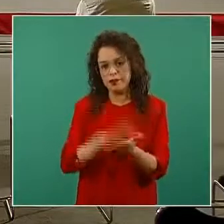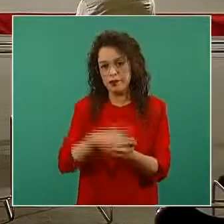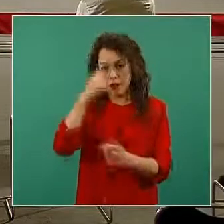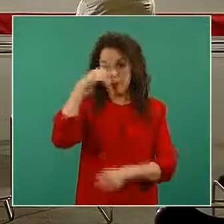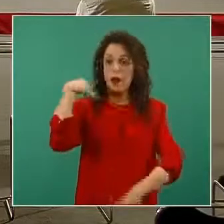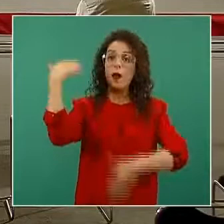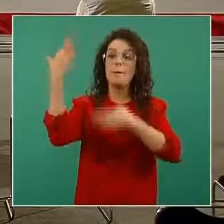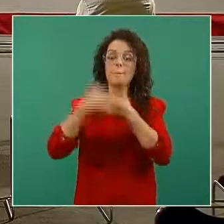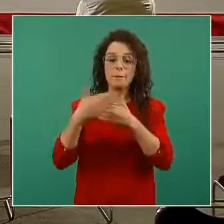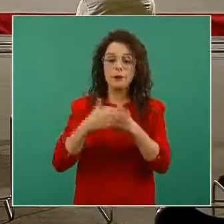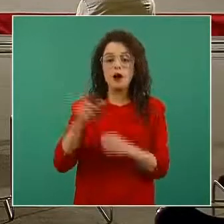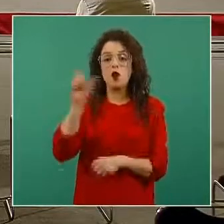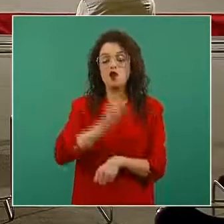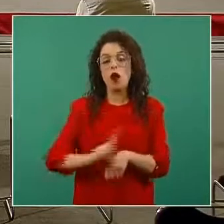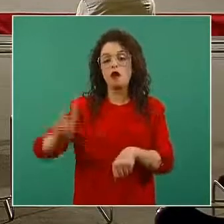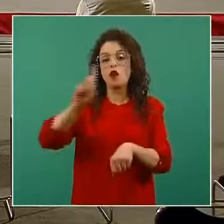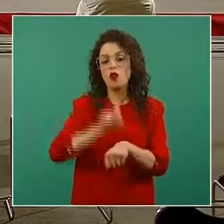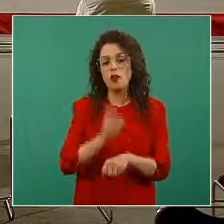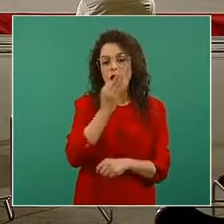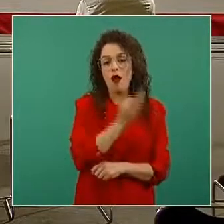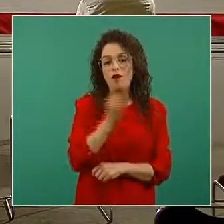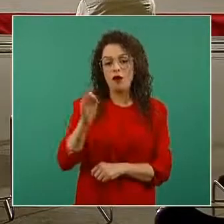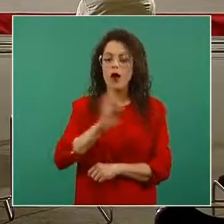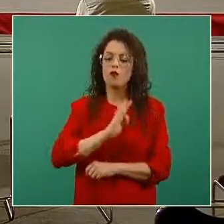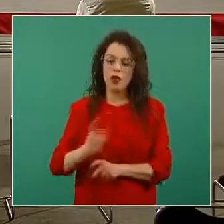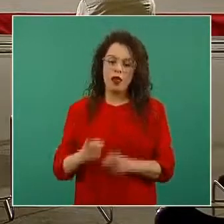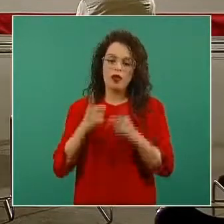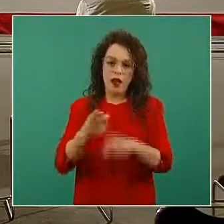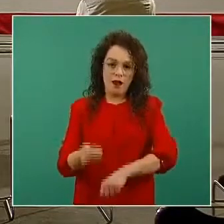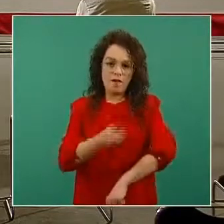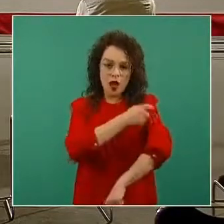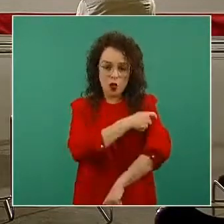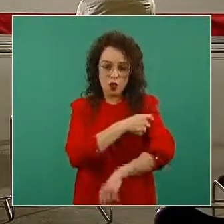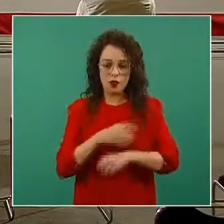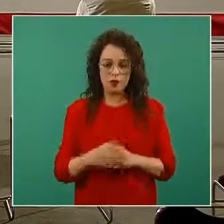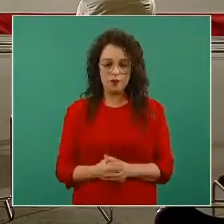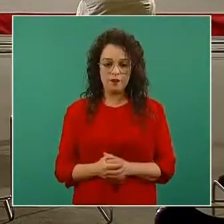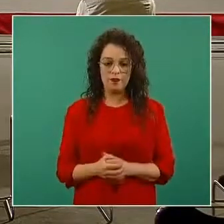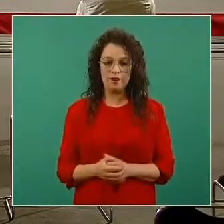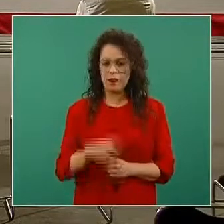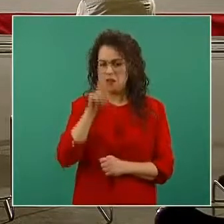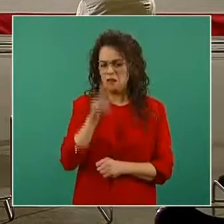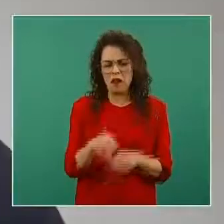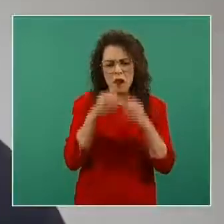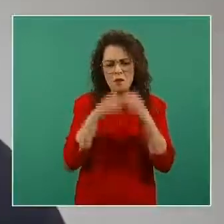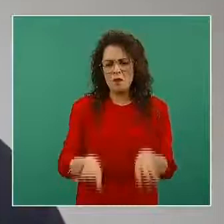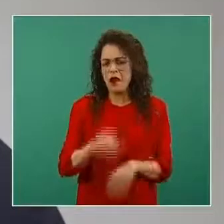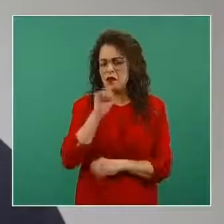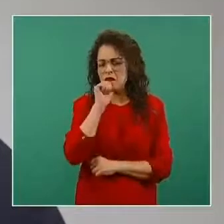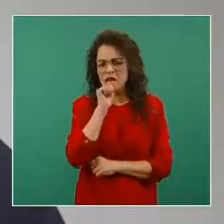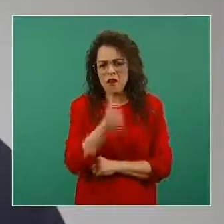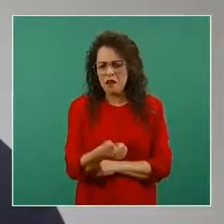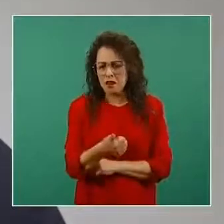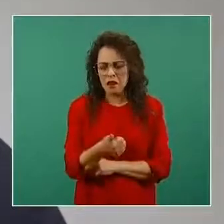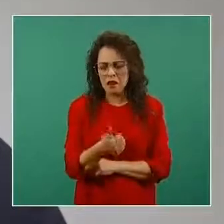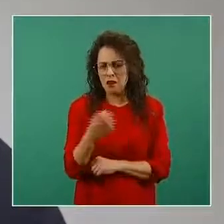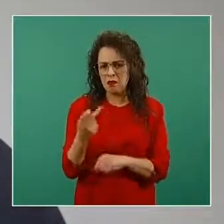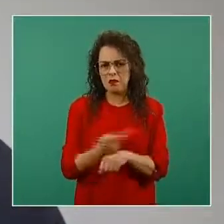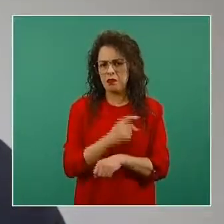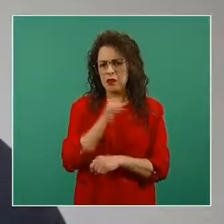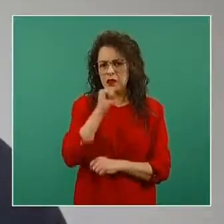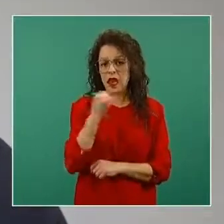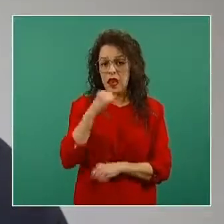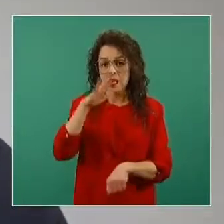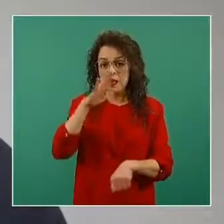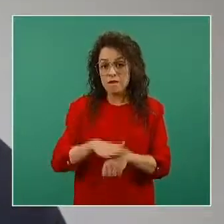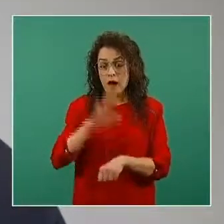en qué fechas podrá recibir la vacuna. Entonces no se pierde el turno en sí, sobre todo si se pertenece a la